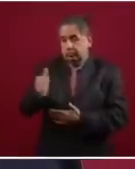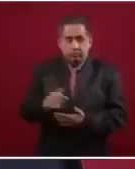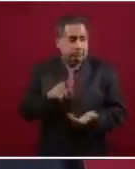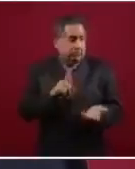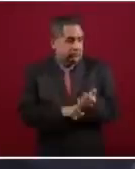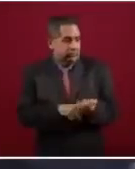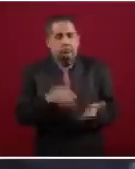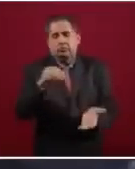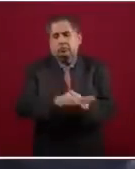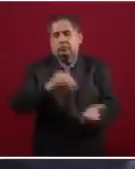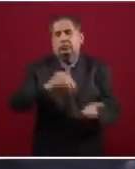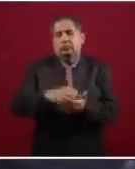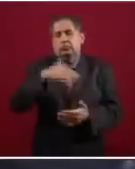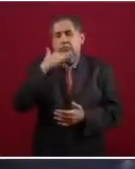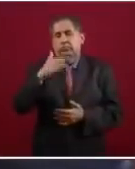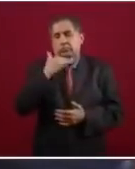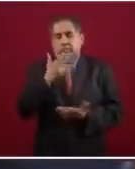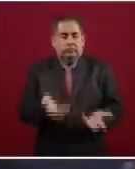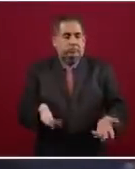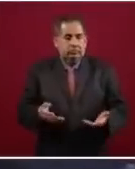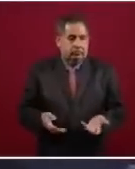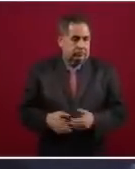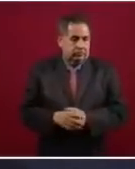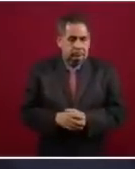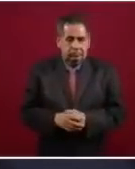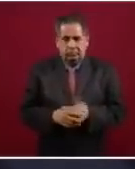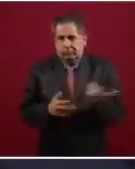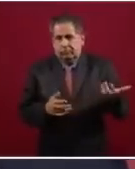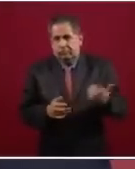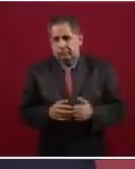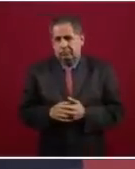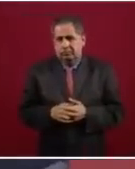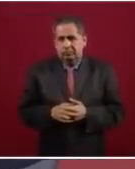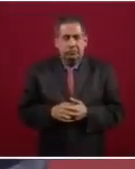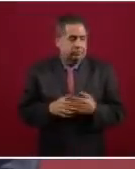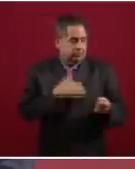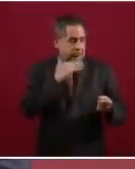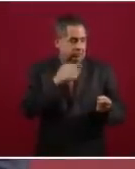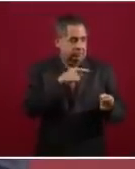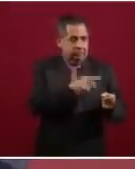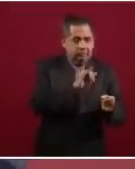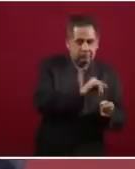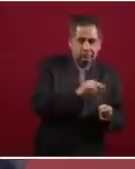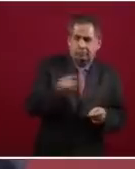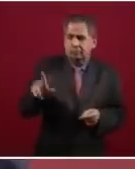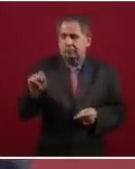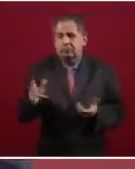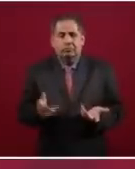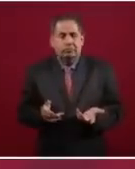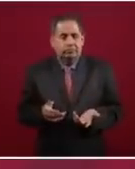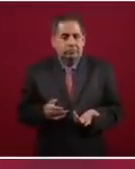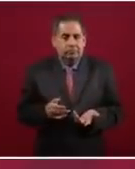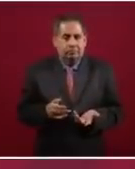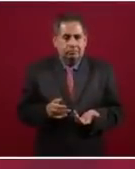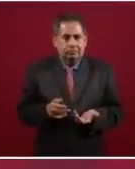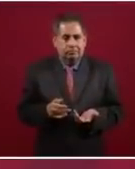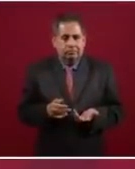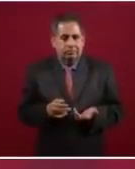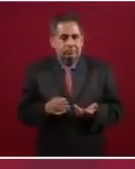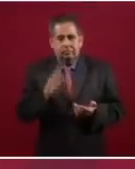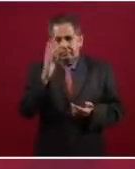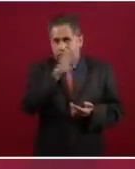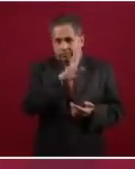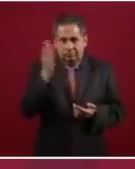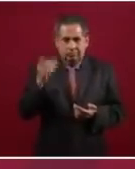pues entonces tendría razón. Diría: ¿por qué a nosotros sí y a los políticos